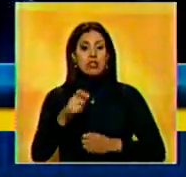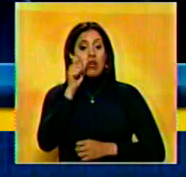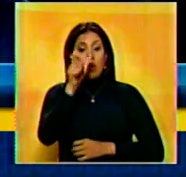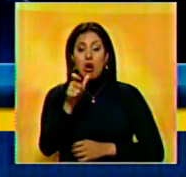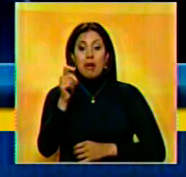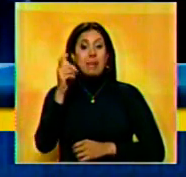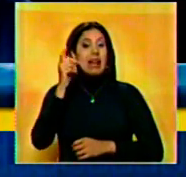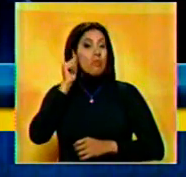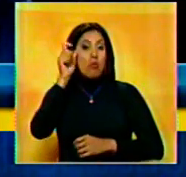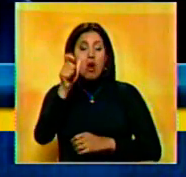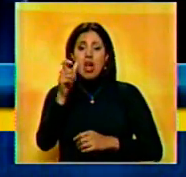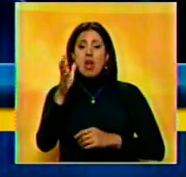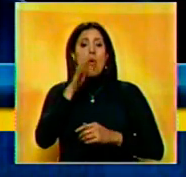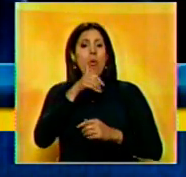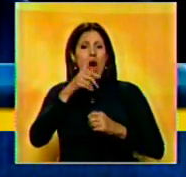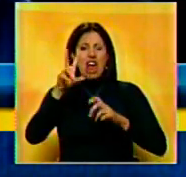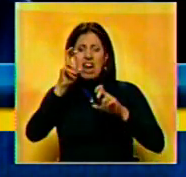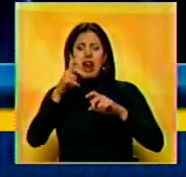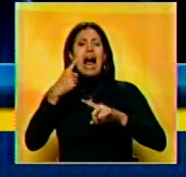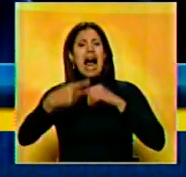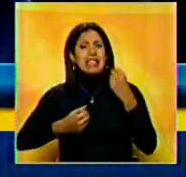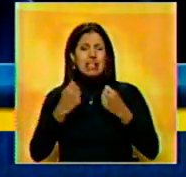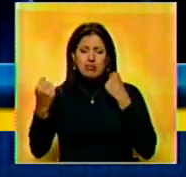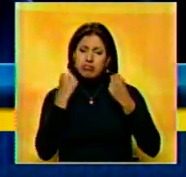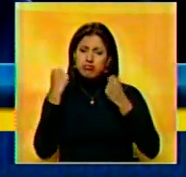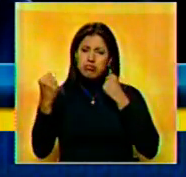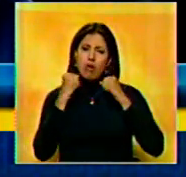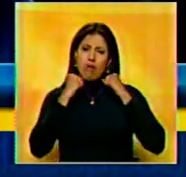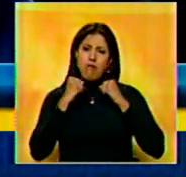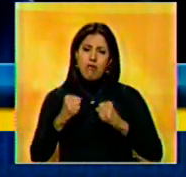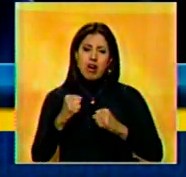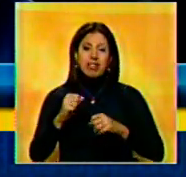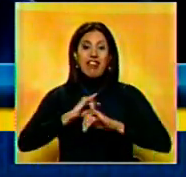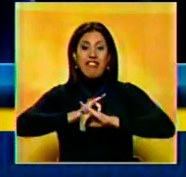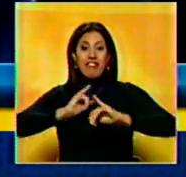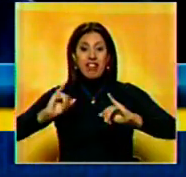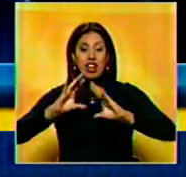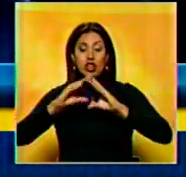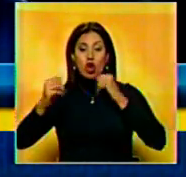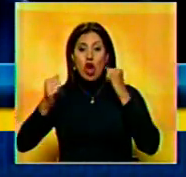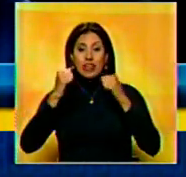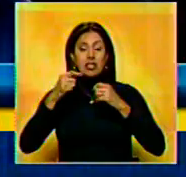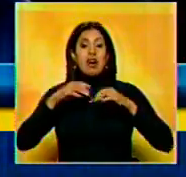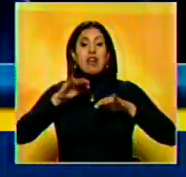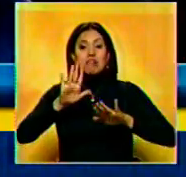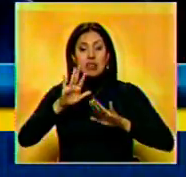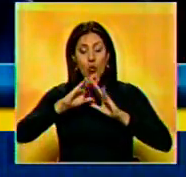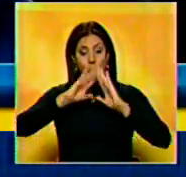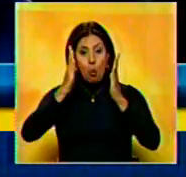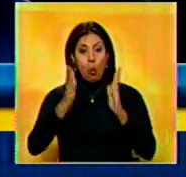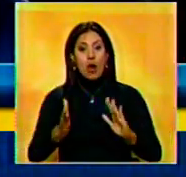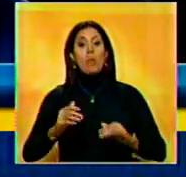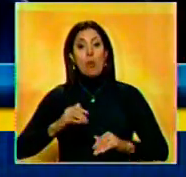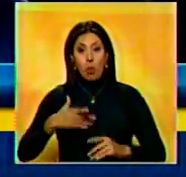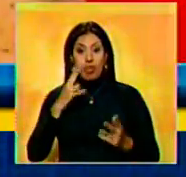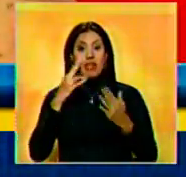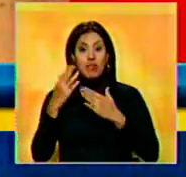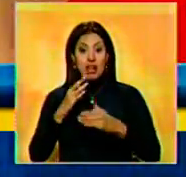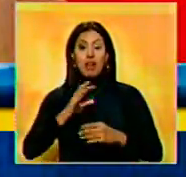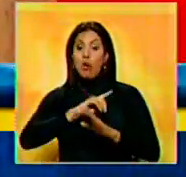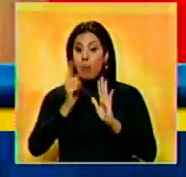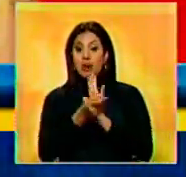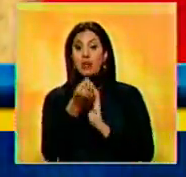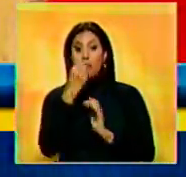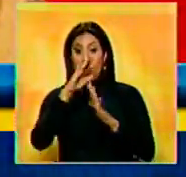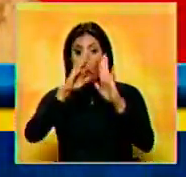Kim no es una extraña a la hora de entrenar y hace todo lo que tenga que hacer para finalizar toda su exigente rutina física y, como ha podido ver, ha